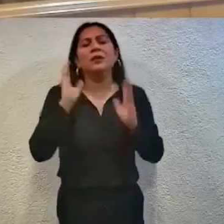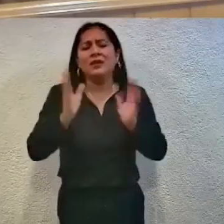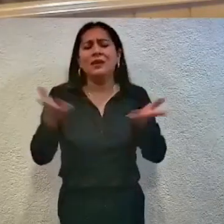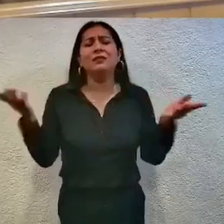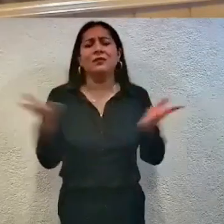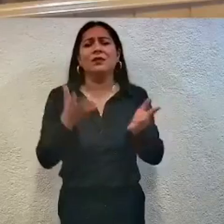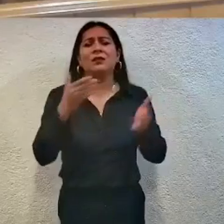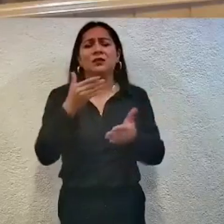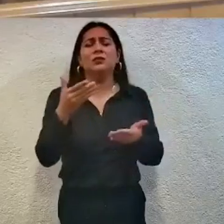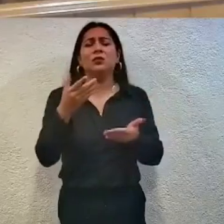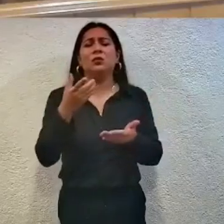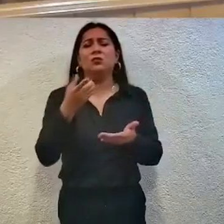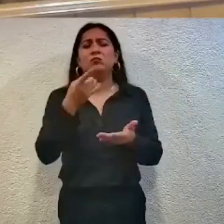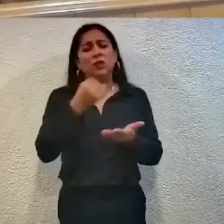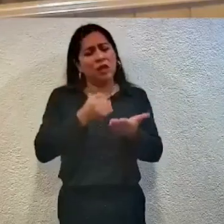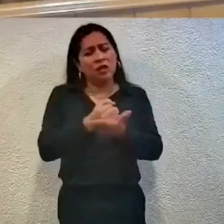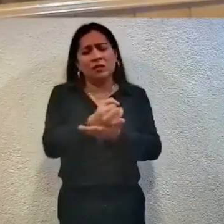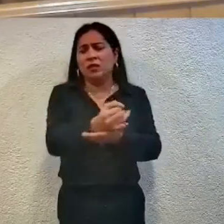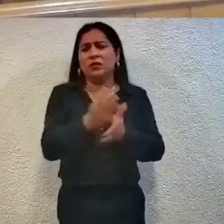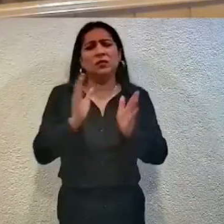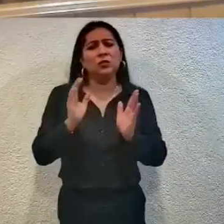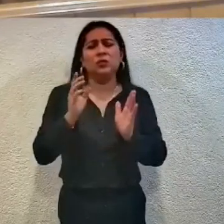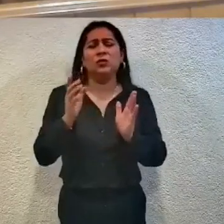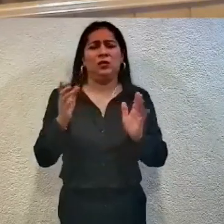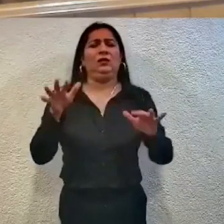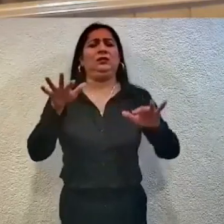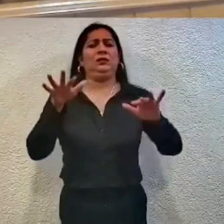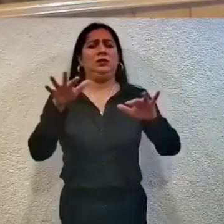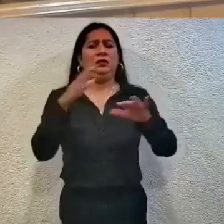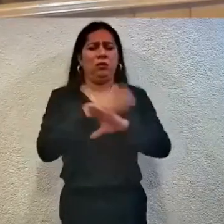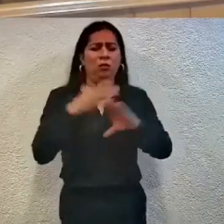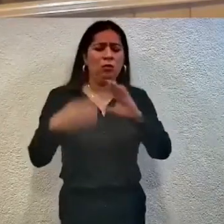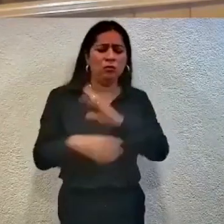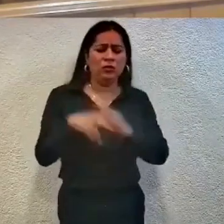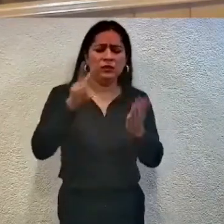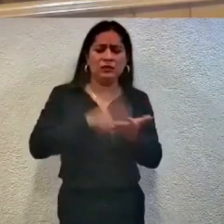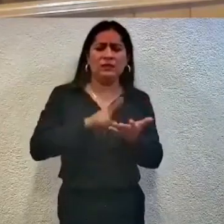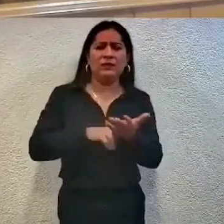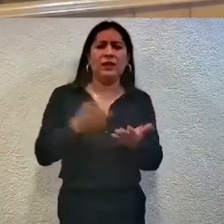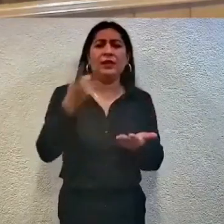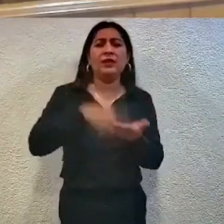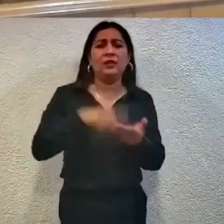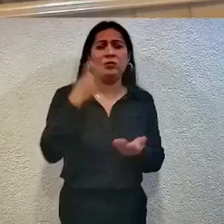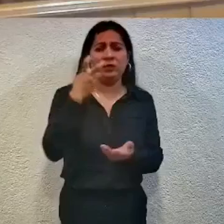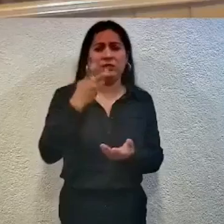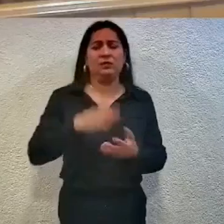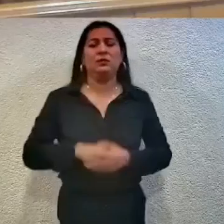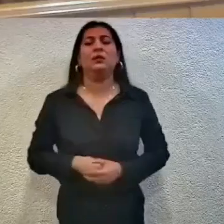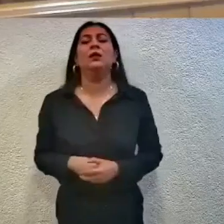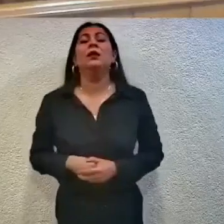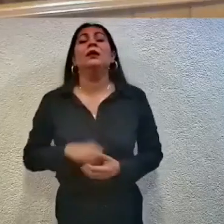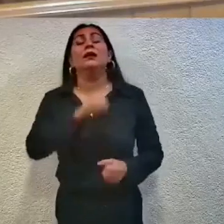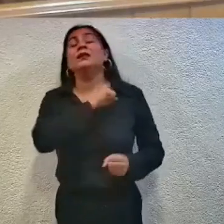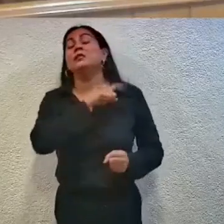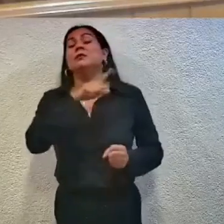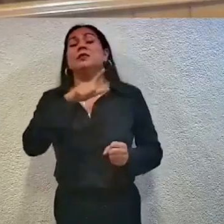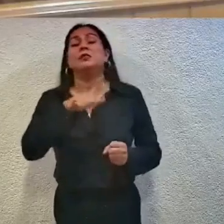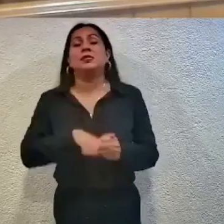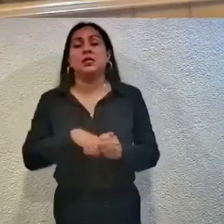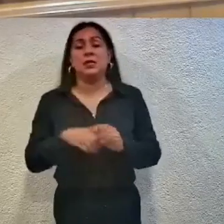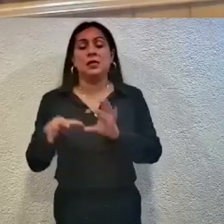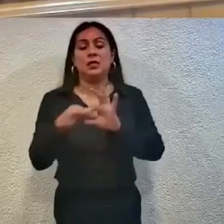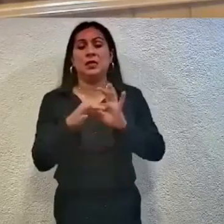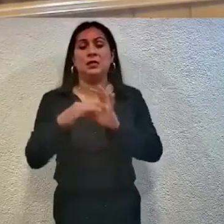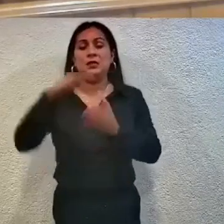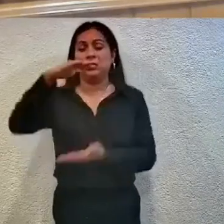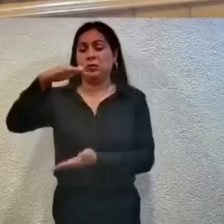realizó un pronunciamiento respecto a las irregularidades hechas valer en ellas. En particular, en relación a